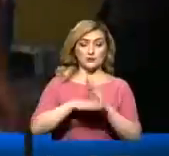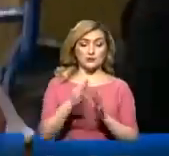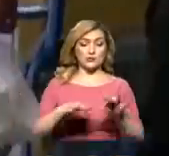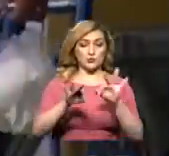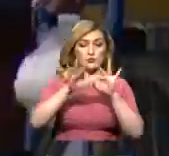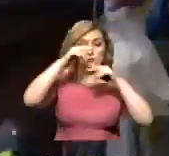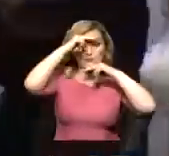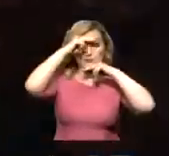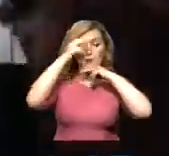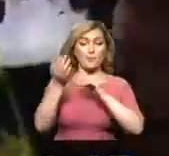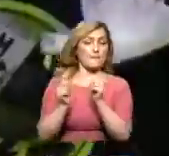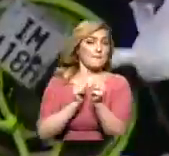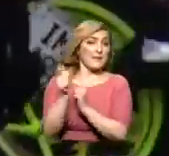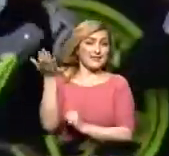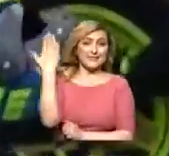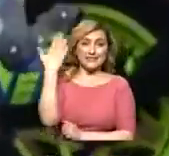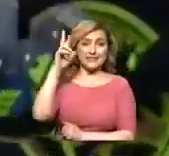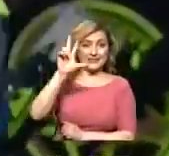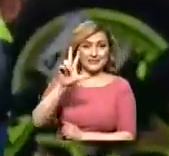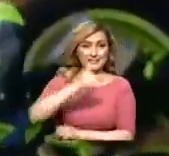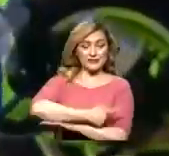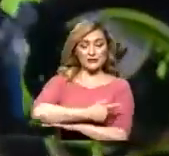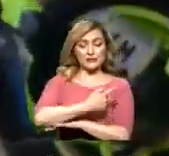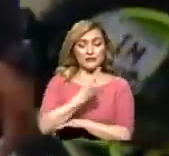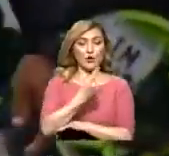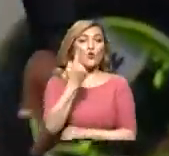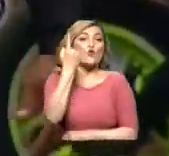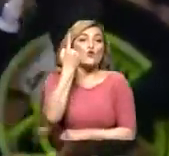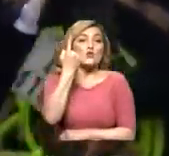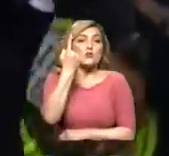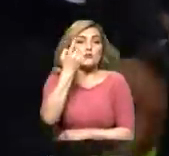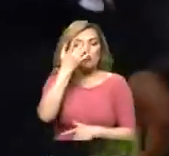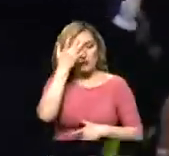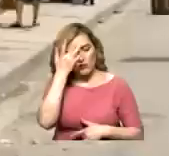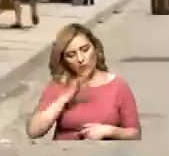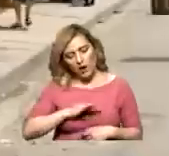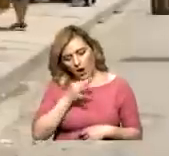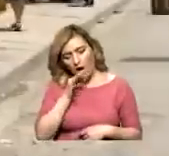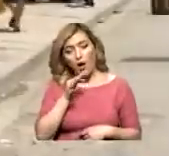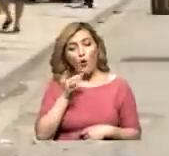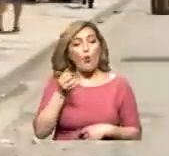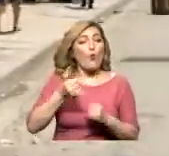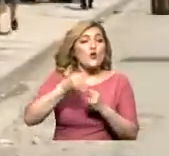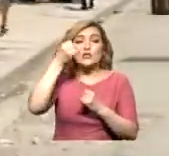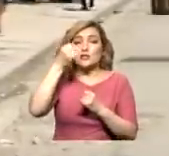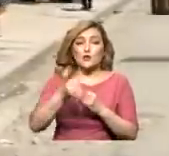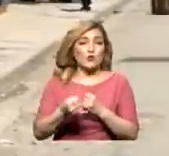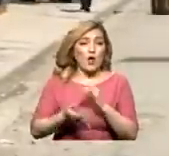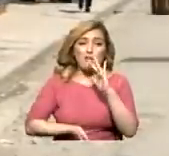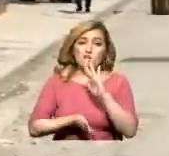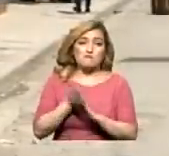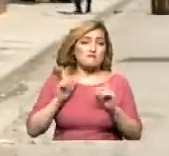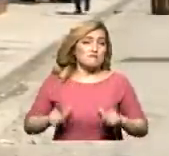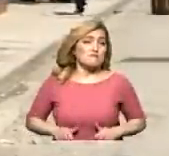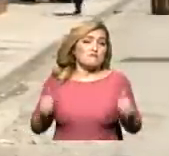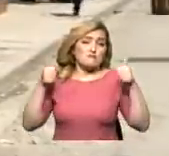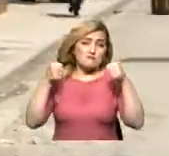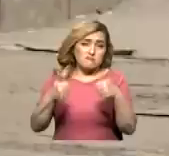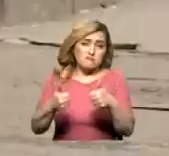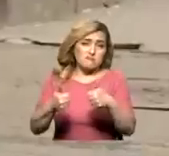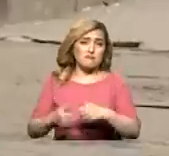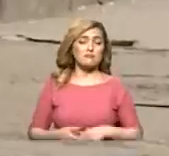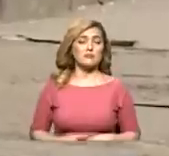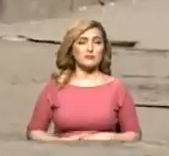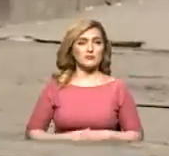que hace 3 días dieron de alta al último paciente con coronavirus en el hospital de Daule.